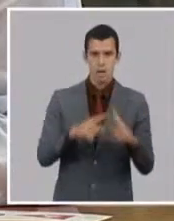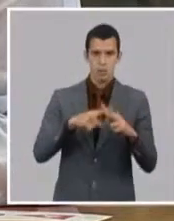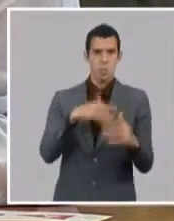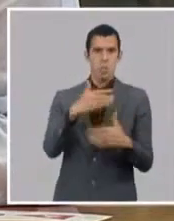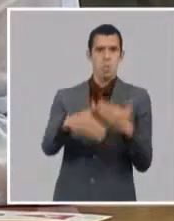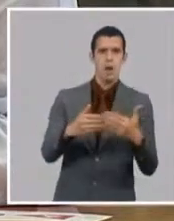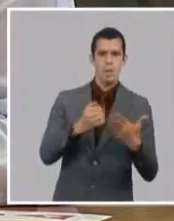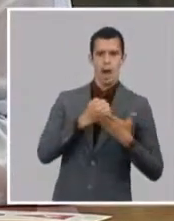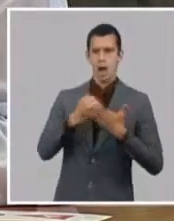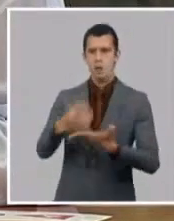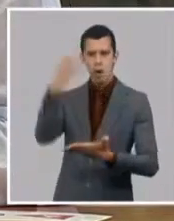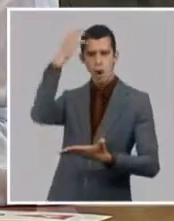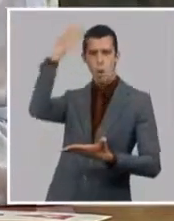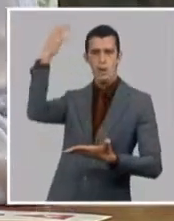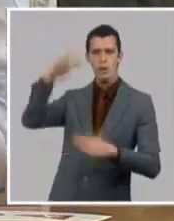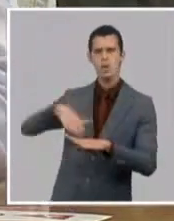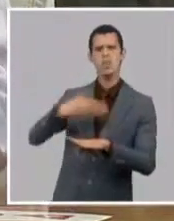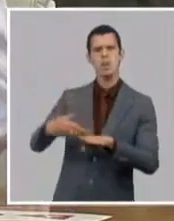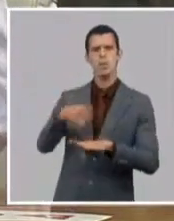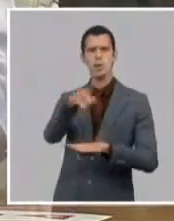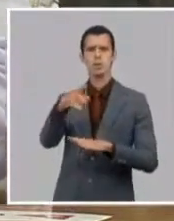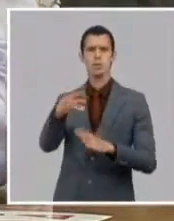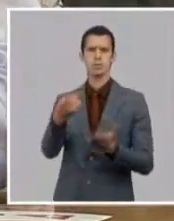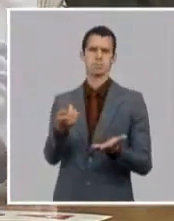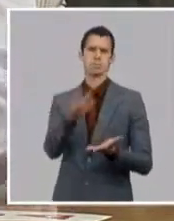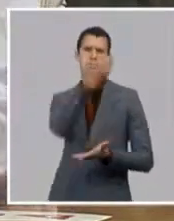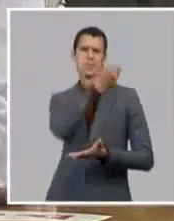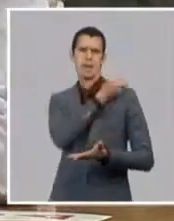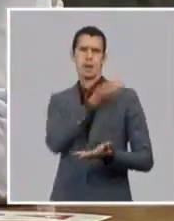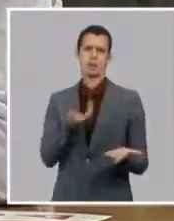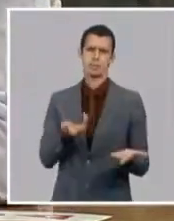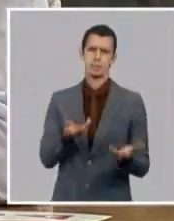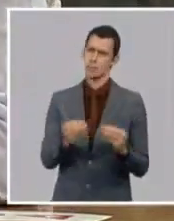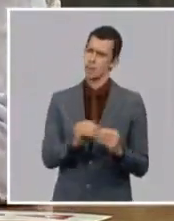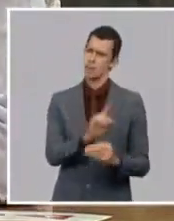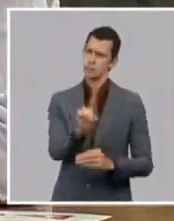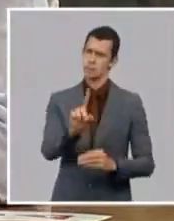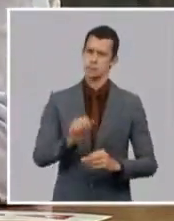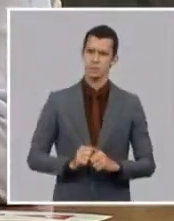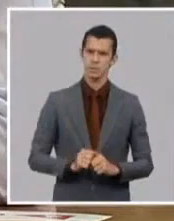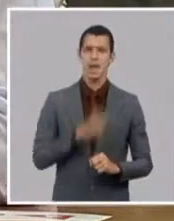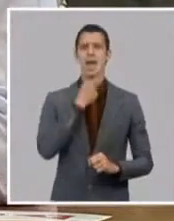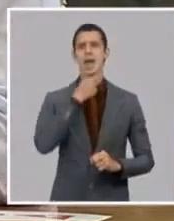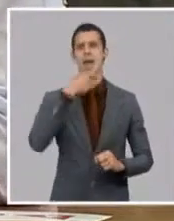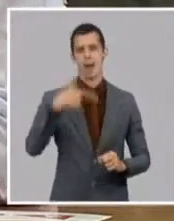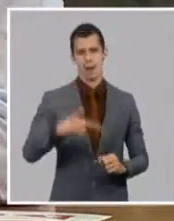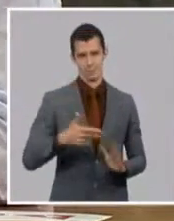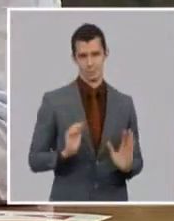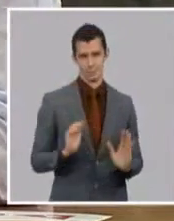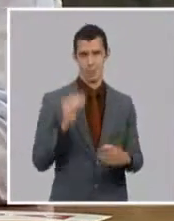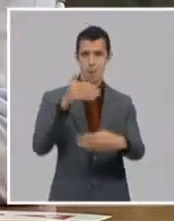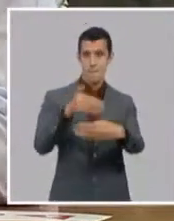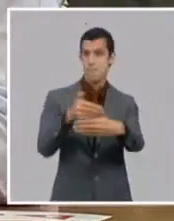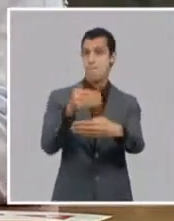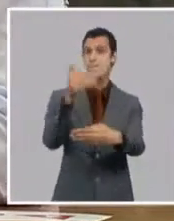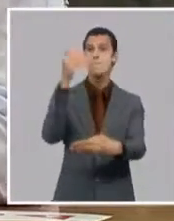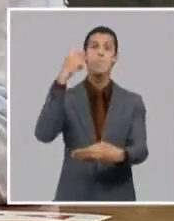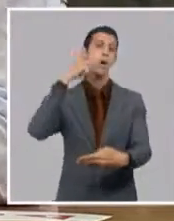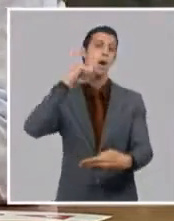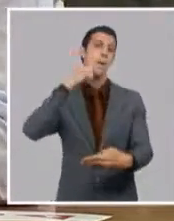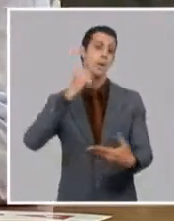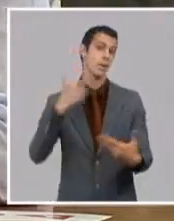personas insatisfechas, entre otras cosas por el bloqueo. Porque si nosotros tuviéramos los materiales de la construcción, los